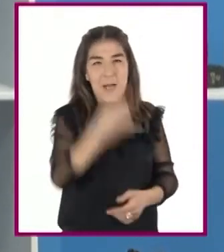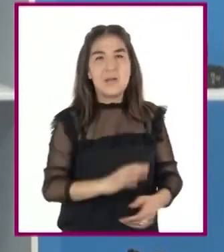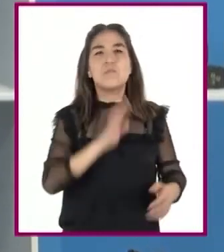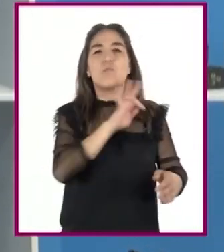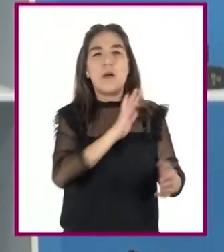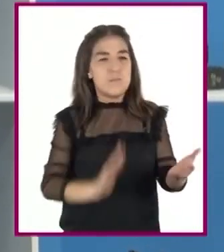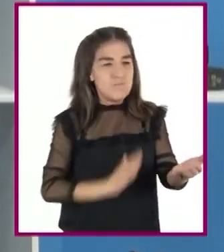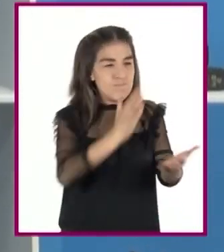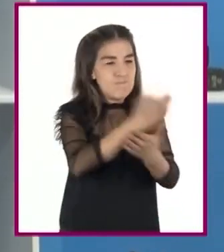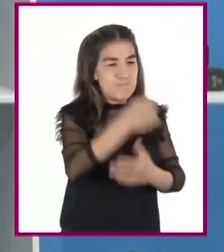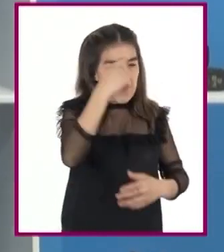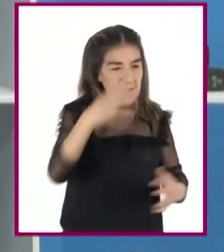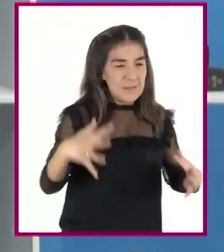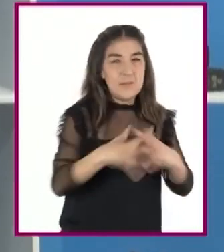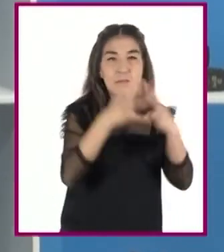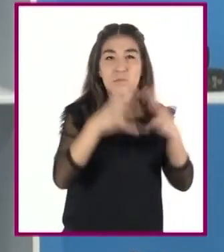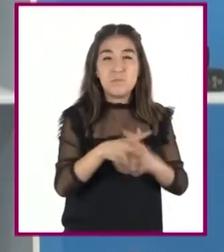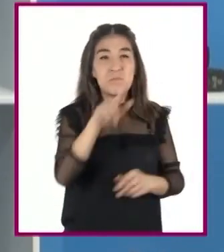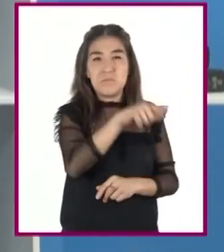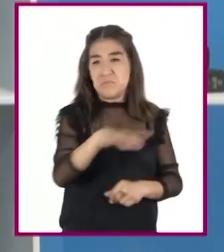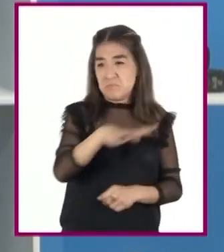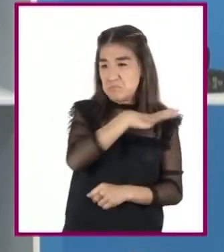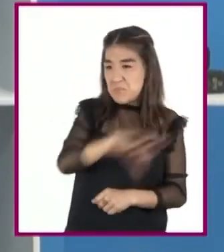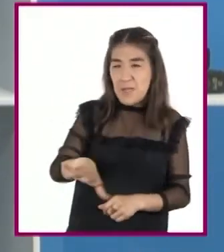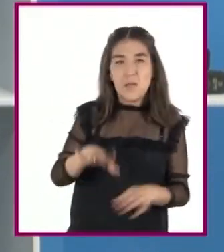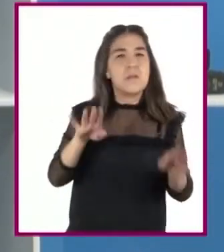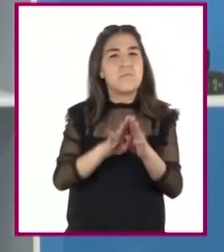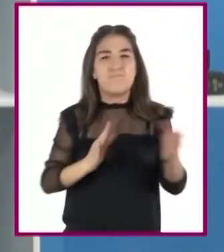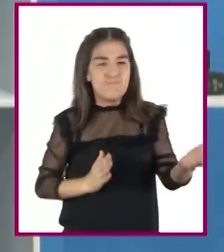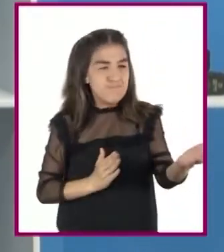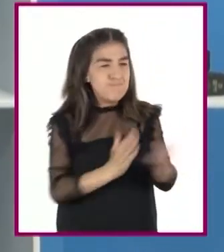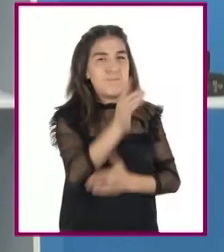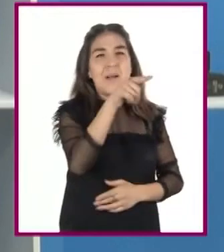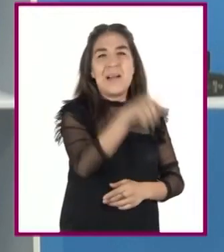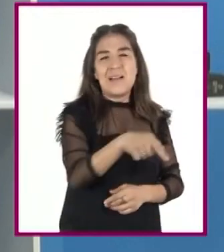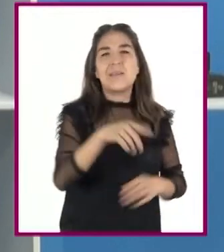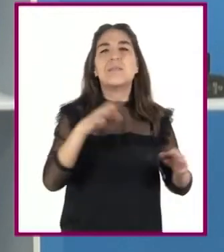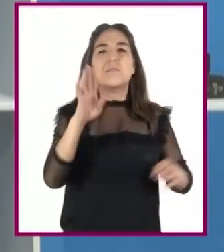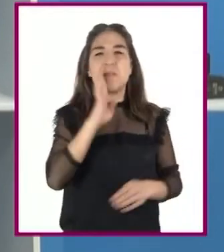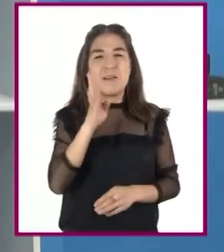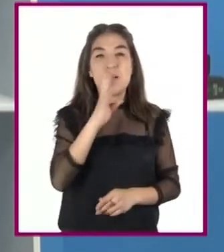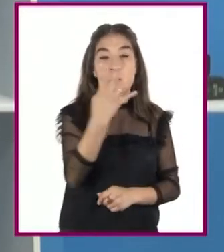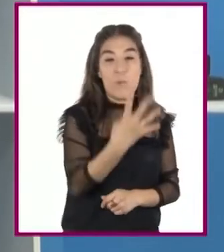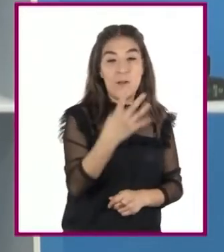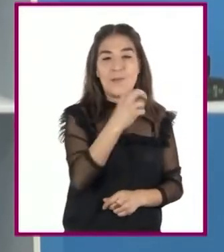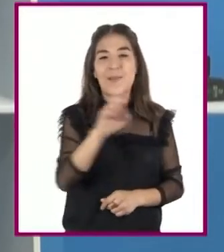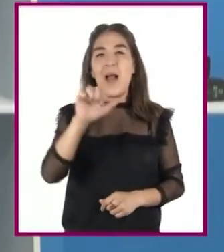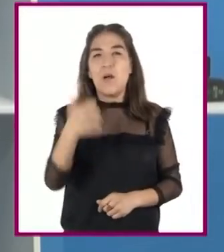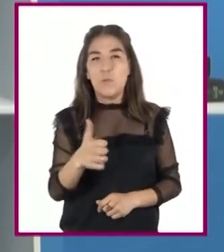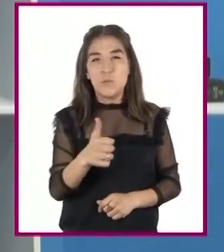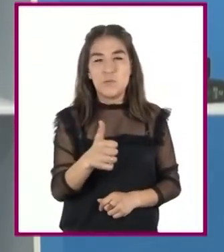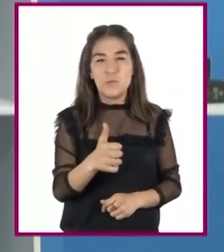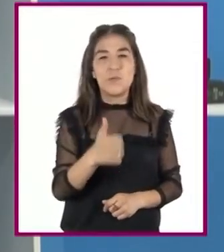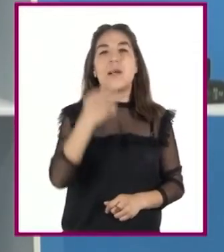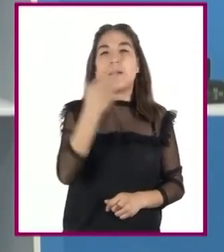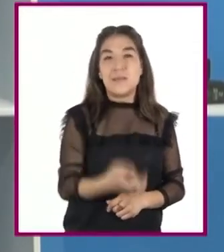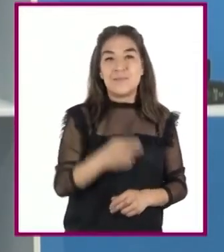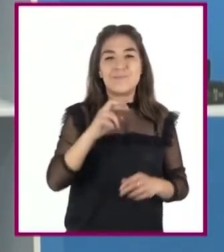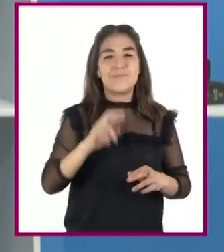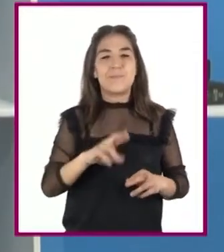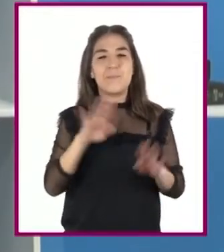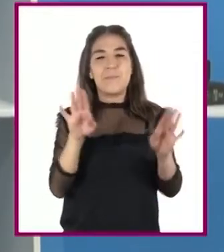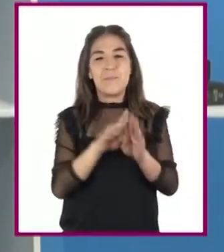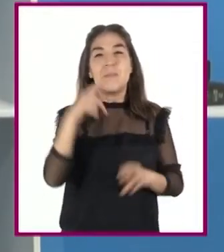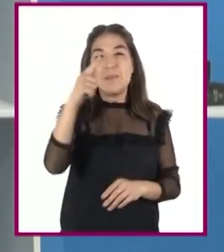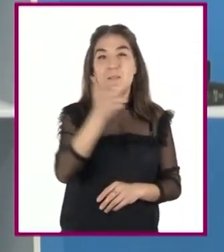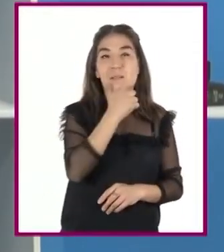tropas. Al negarse, invadieron Bélgica el 4 de agosto. Entonces, Reino Unido le declaró la guerra